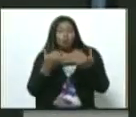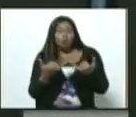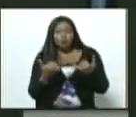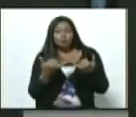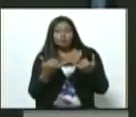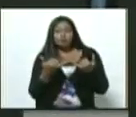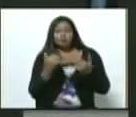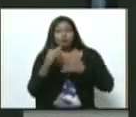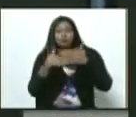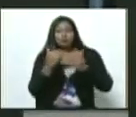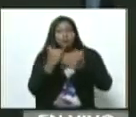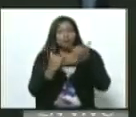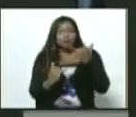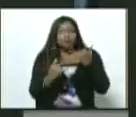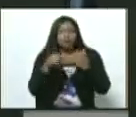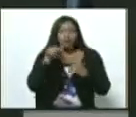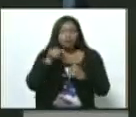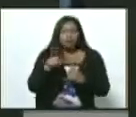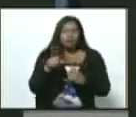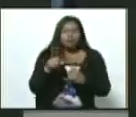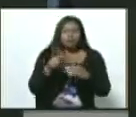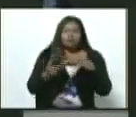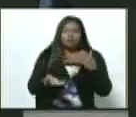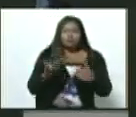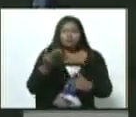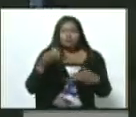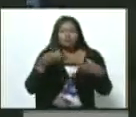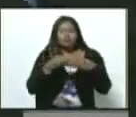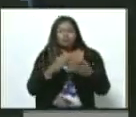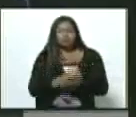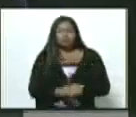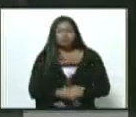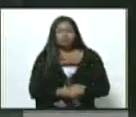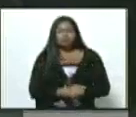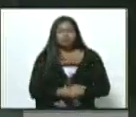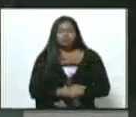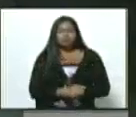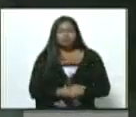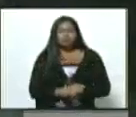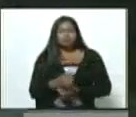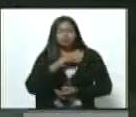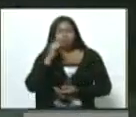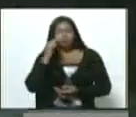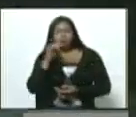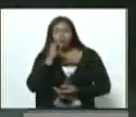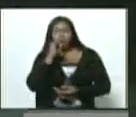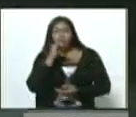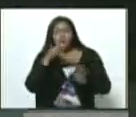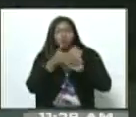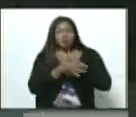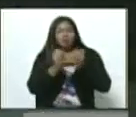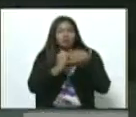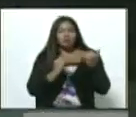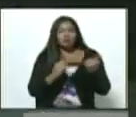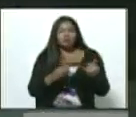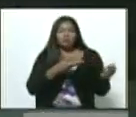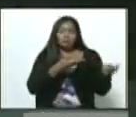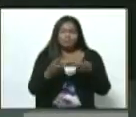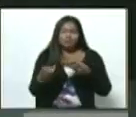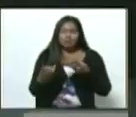al terminar esta importante reunión y le estaremos informando.